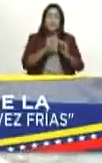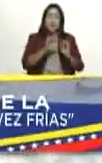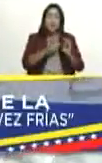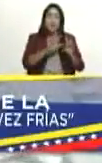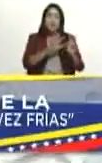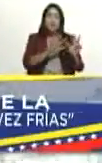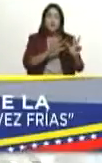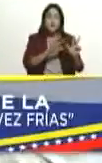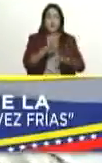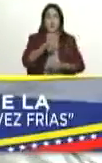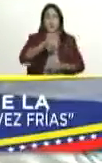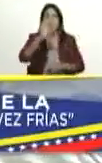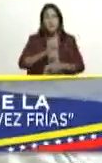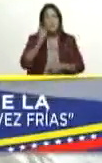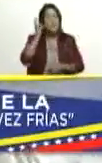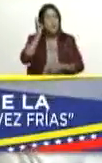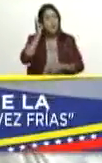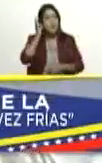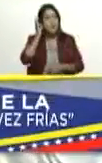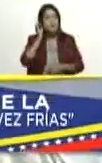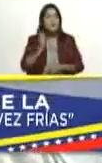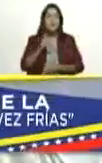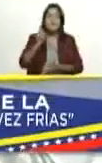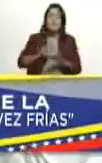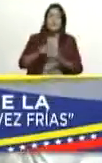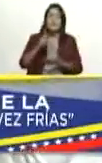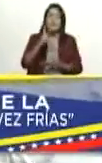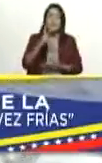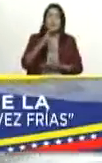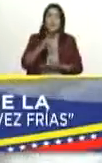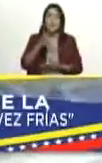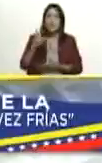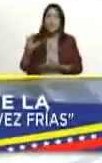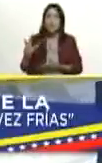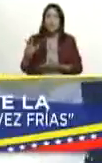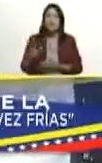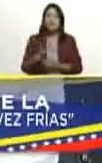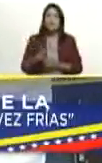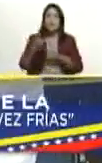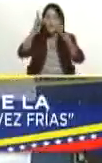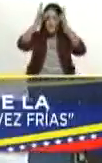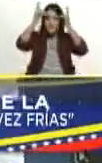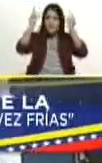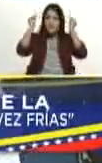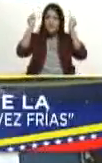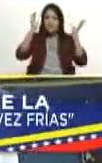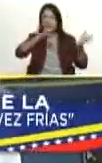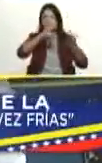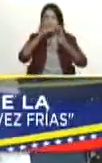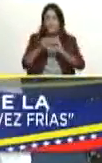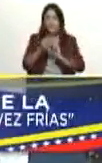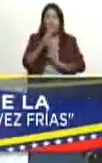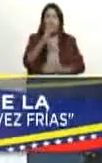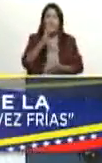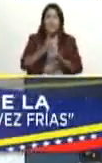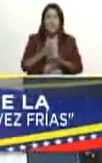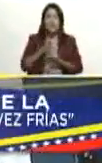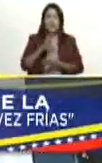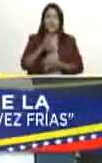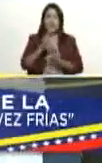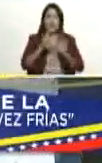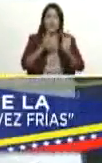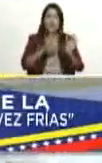84% de predominio de las mujeres, 1.322 de enfermería integral comunitaria, lo que equivale a 595 de técnico